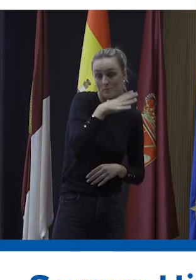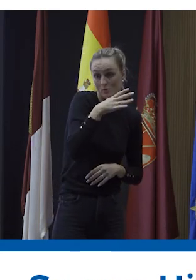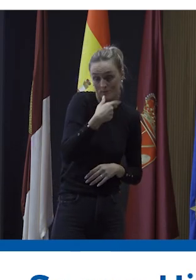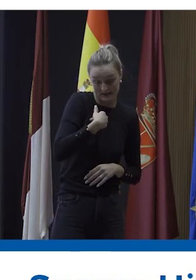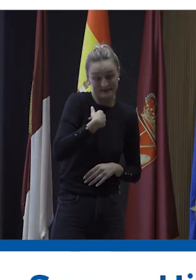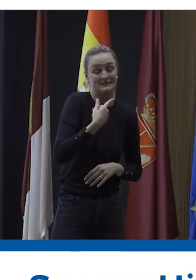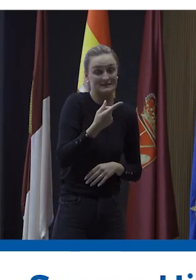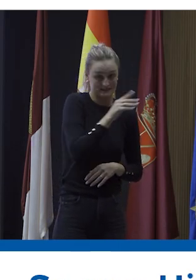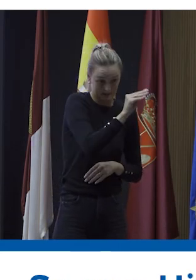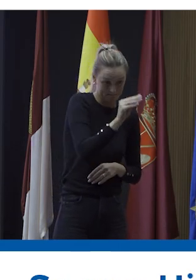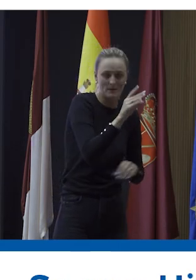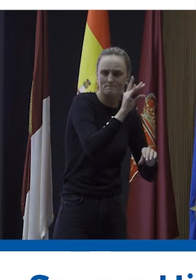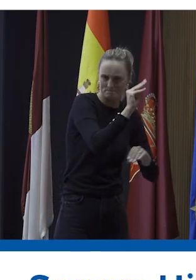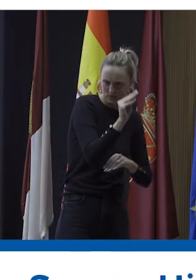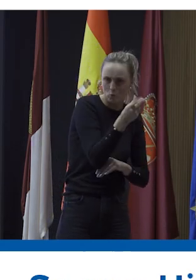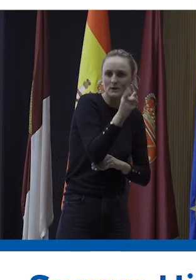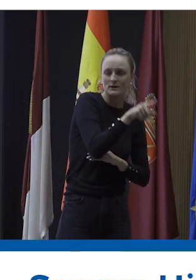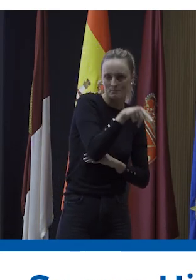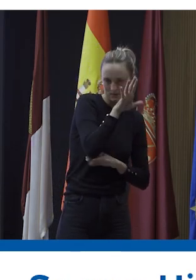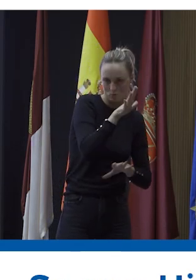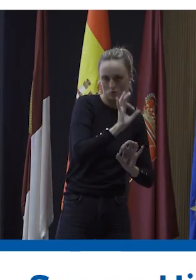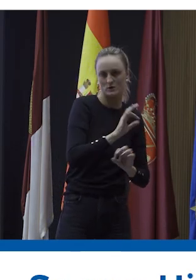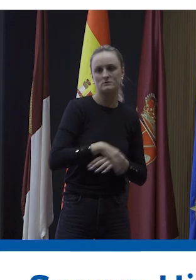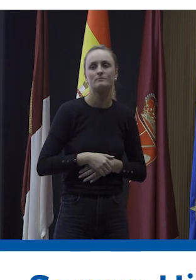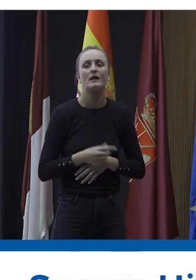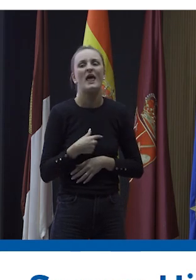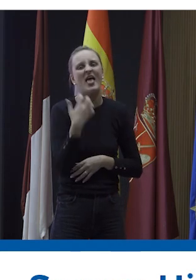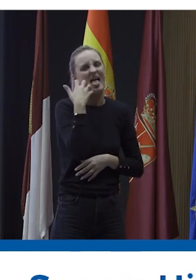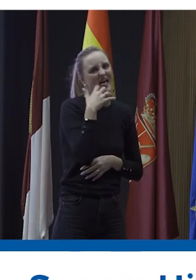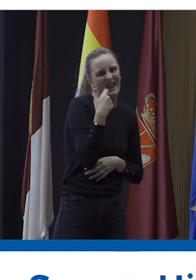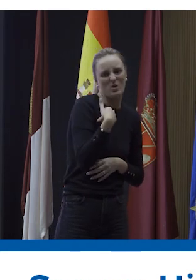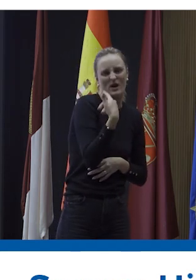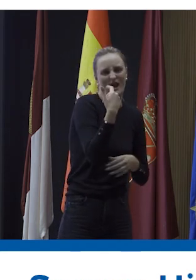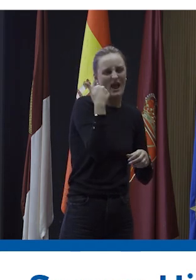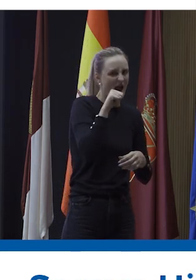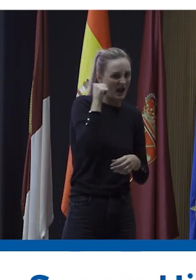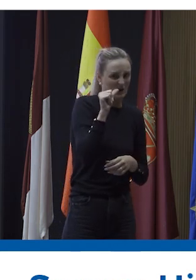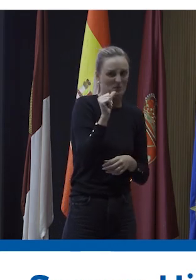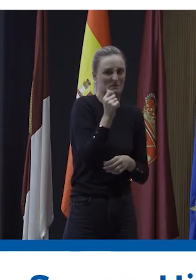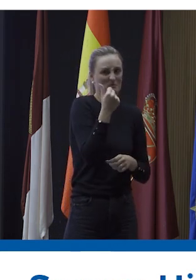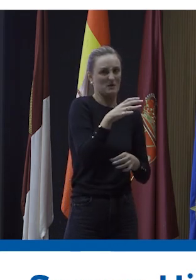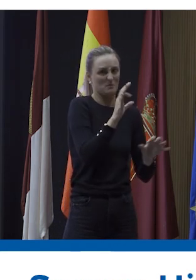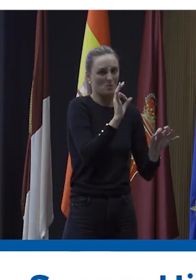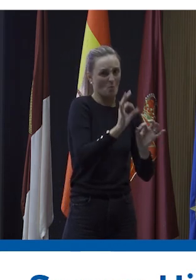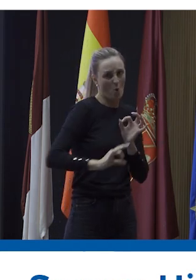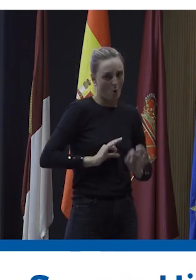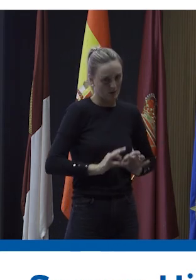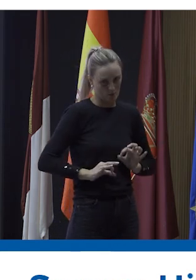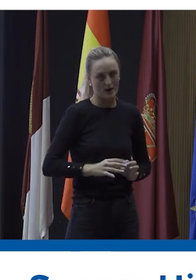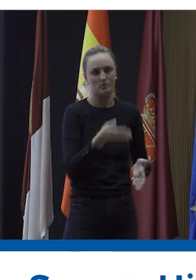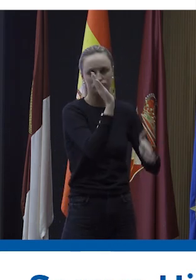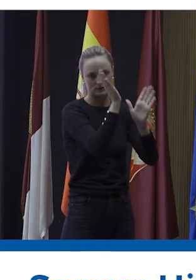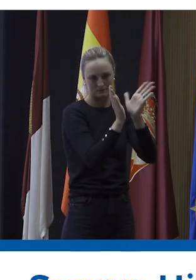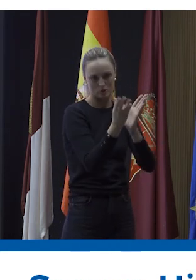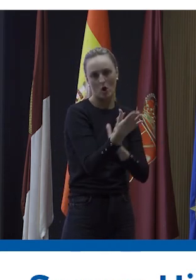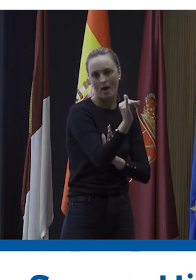se pueden consultar por ello, aunque es más raro que al hombre se le trate de forma hormonal como en las mujeres, pero que también existen los tratamientos, ¿vale?